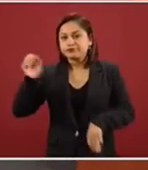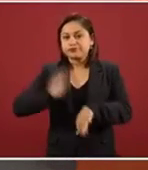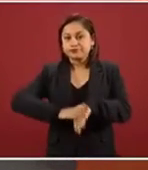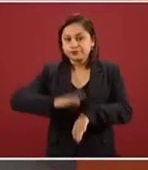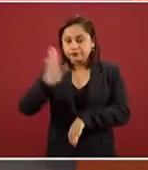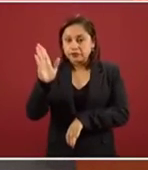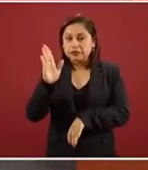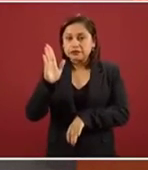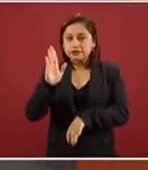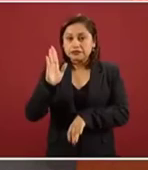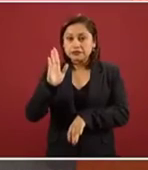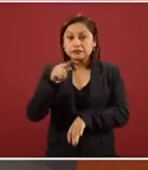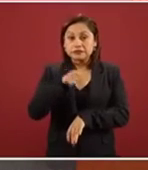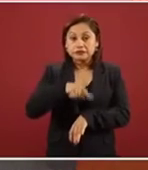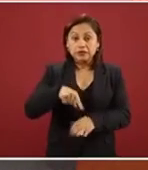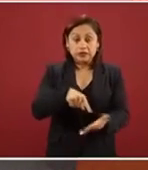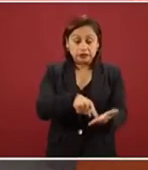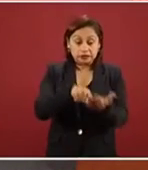más recursos